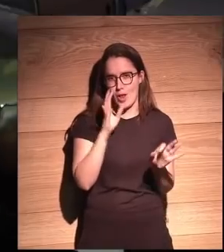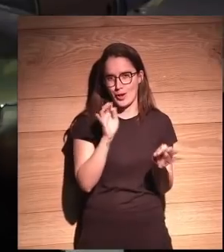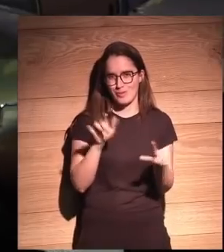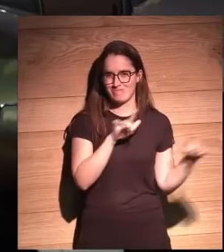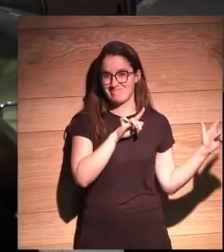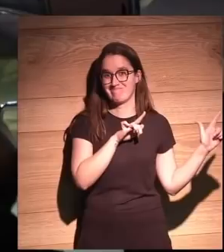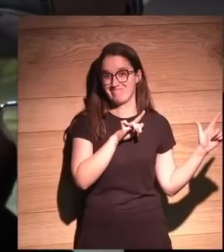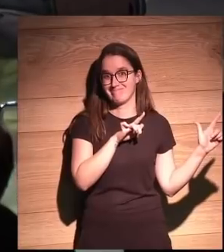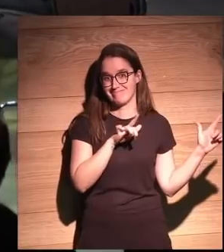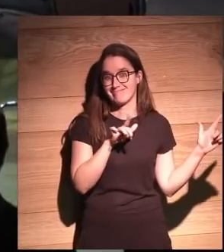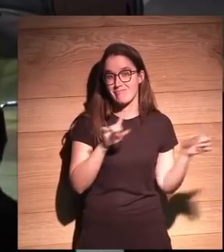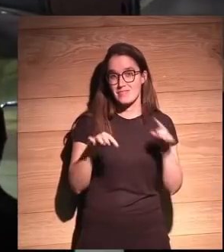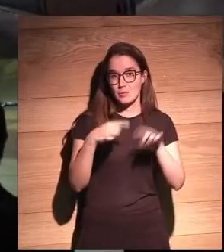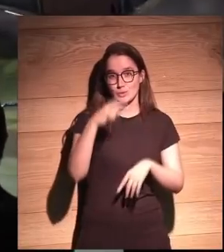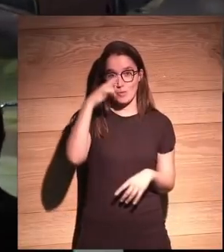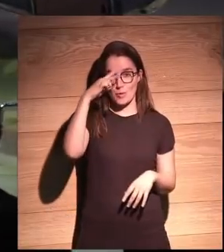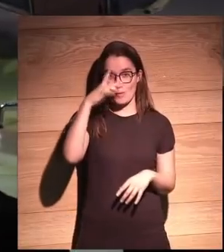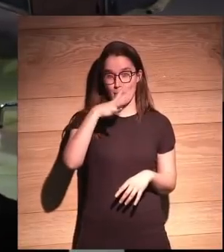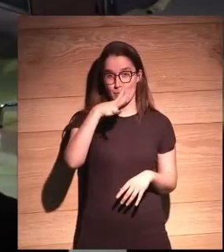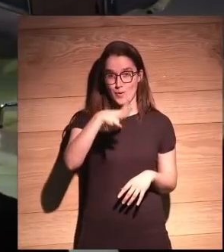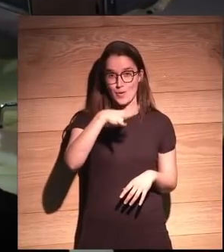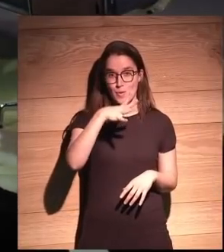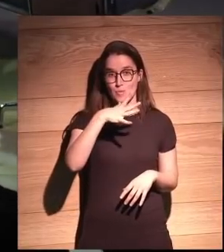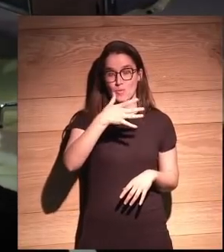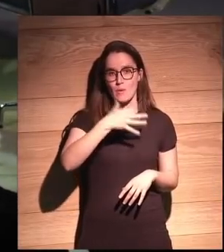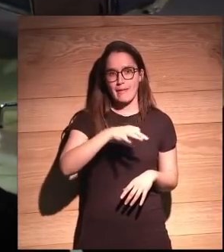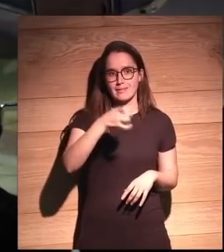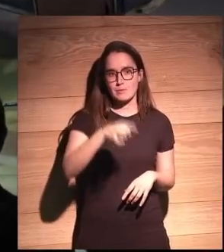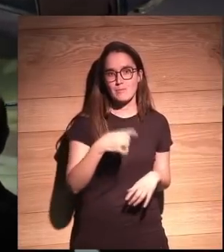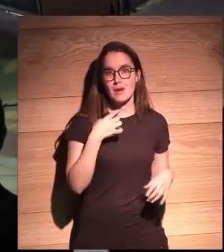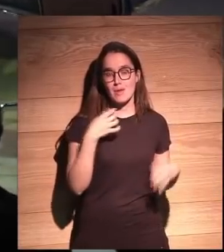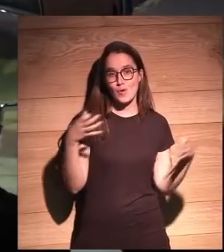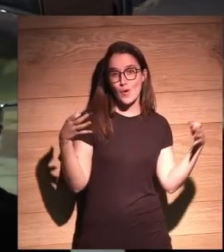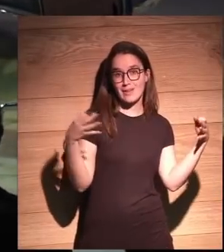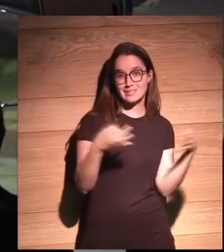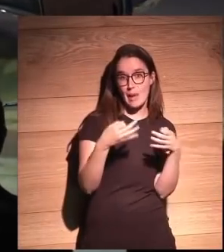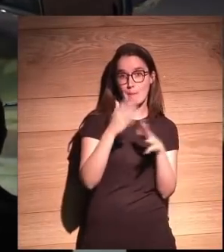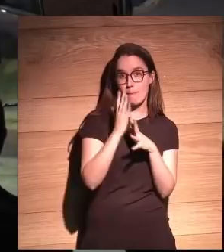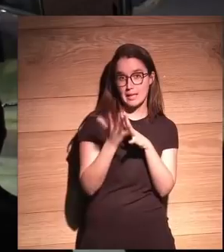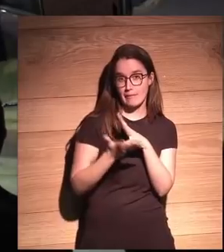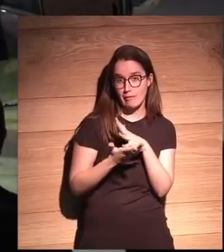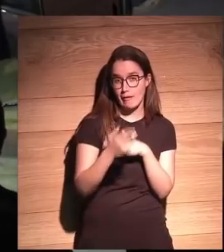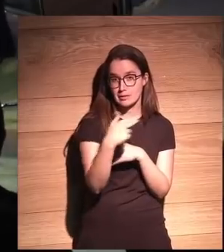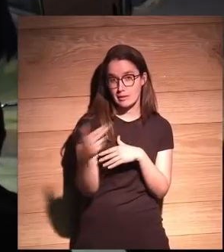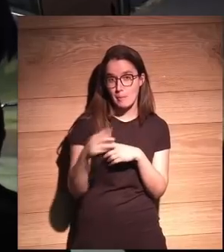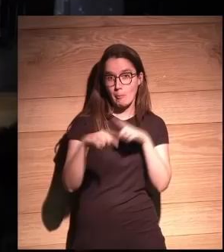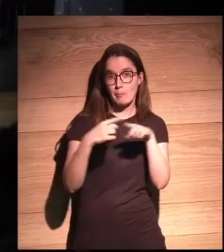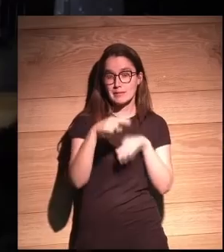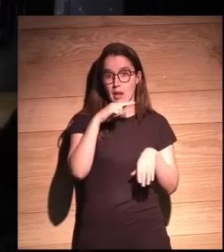Totalmente. Y luego yo estoy preocupado porque... Puede que también perdamos los fish and chips y la moqueta en los baños. Eso es una pérdida